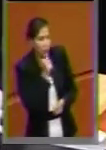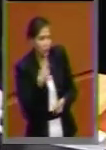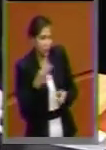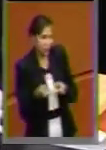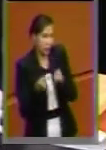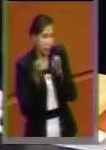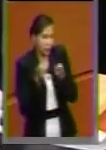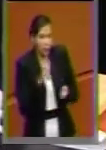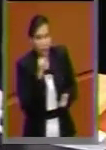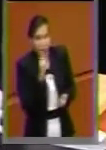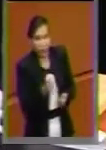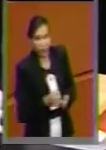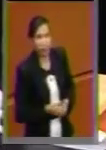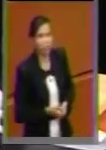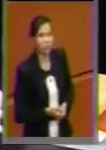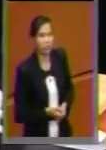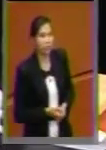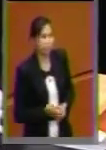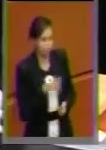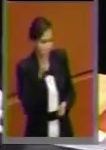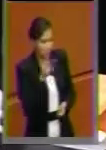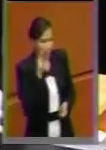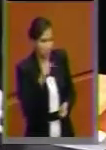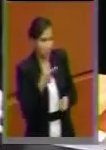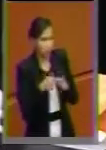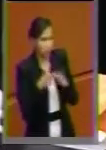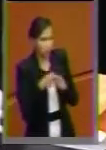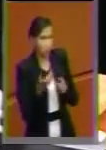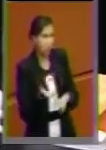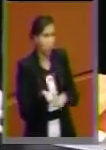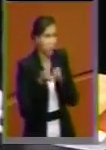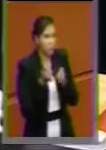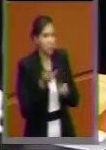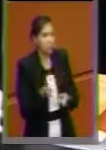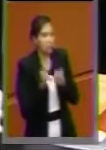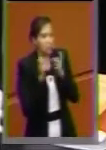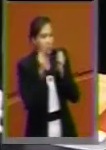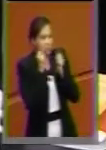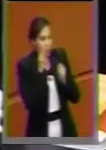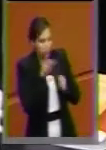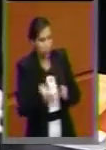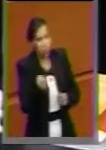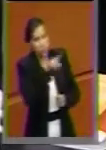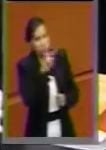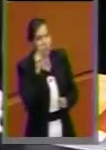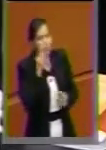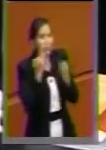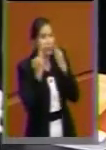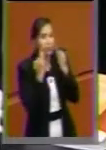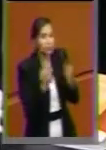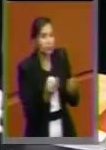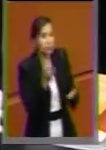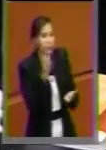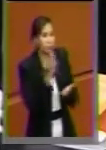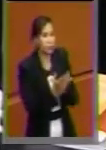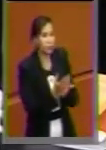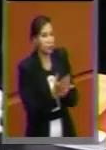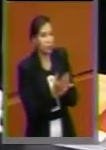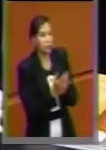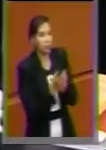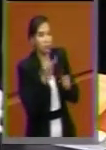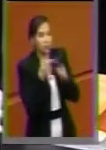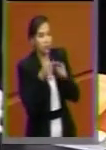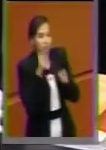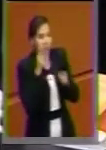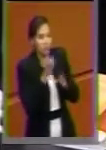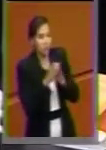saltando si no me lo haga por las buenas por las malas en verdad no solamente tienen que pasar con